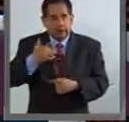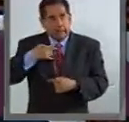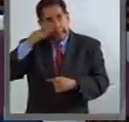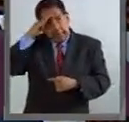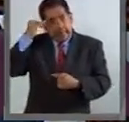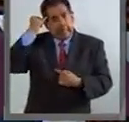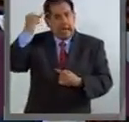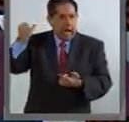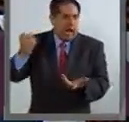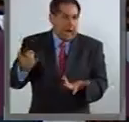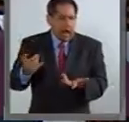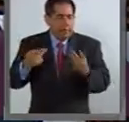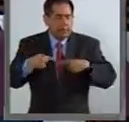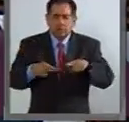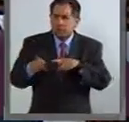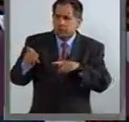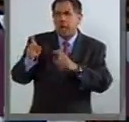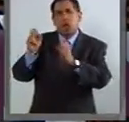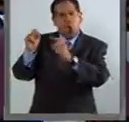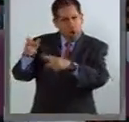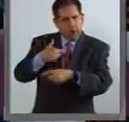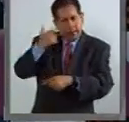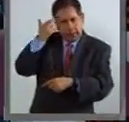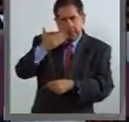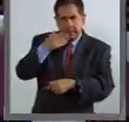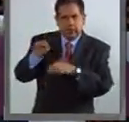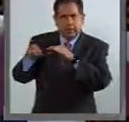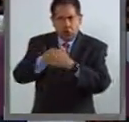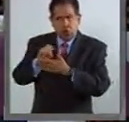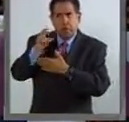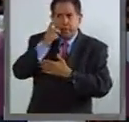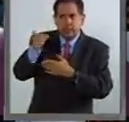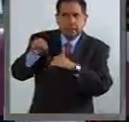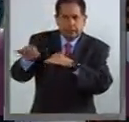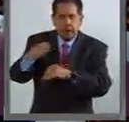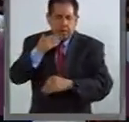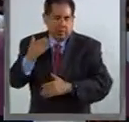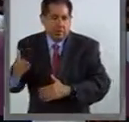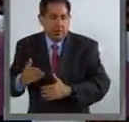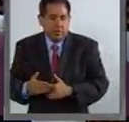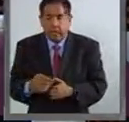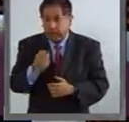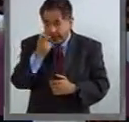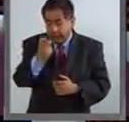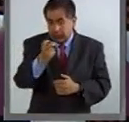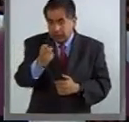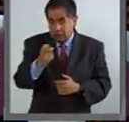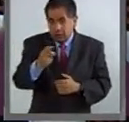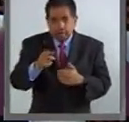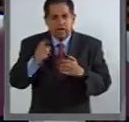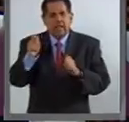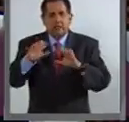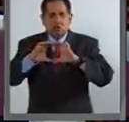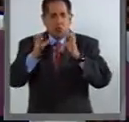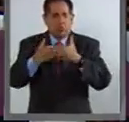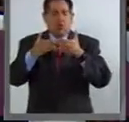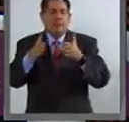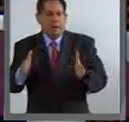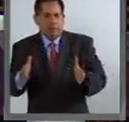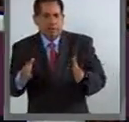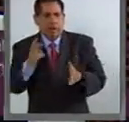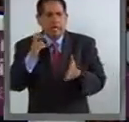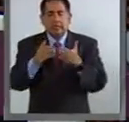percepción por parte de los ciudadanos respecto del trabajo de los legisladores. Eso es Parlamento abierto, es